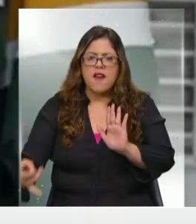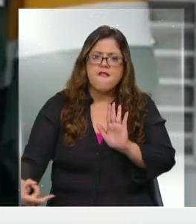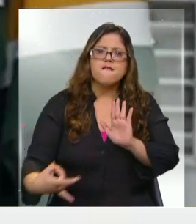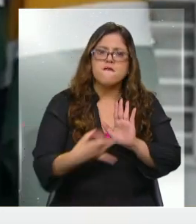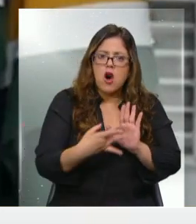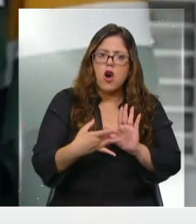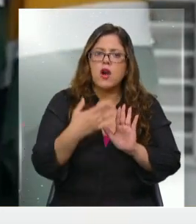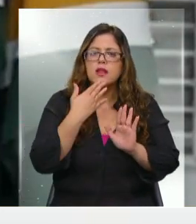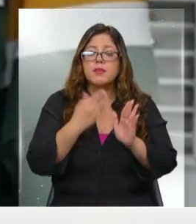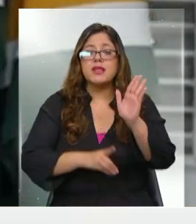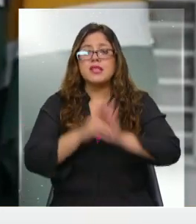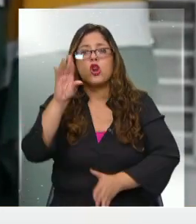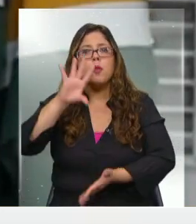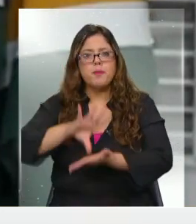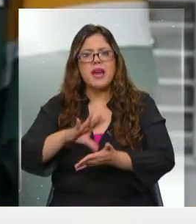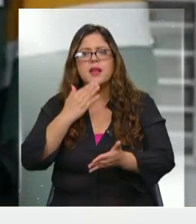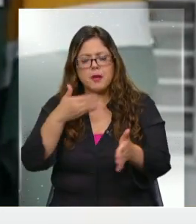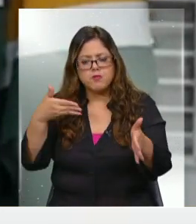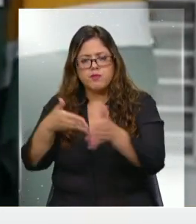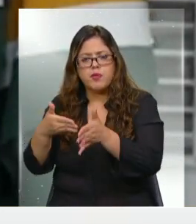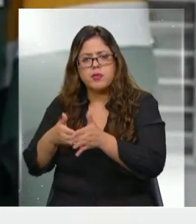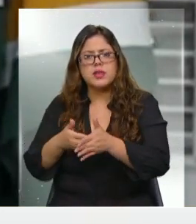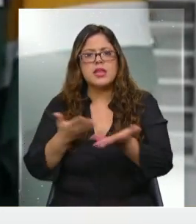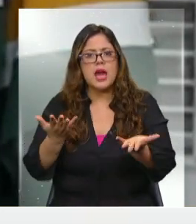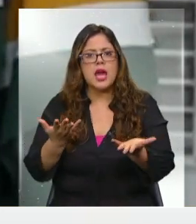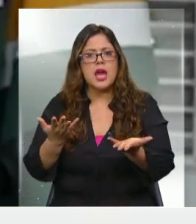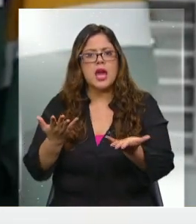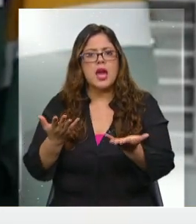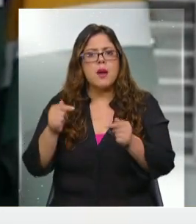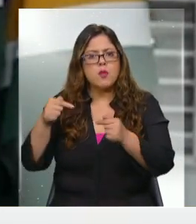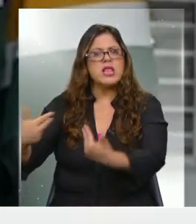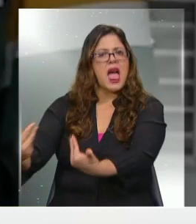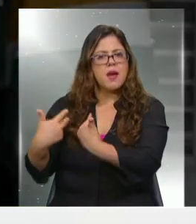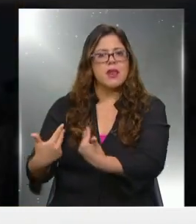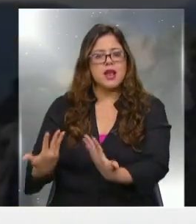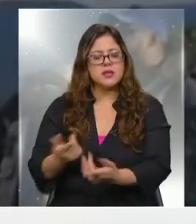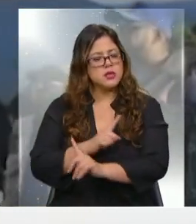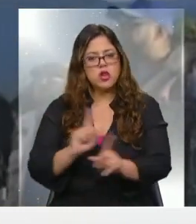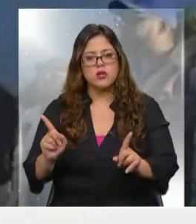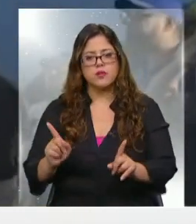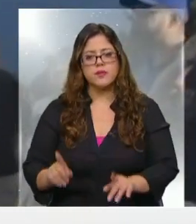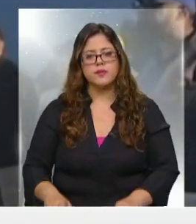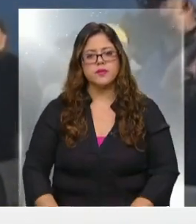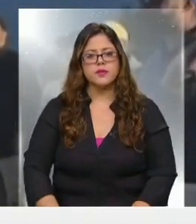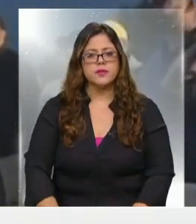que el desarrollo de nuestro país se vea obstaculizado por esta desesperada amenaza.